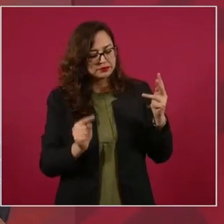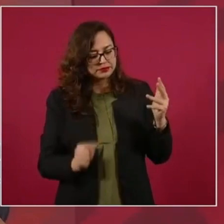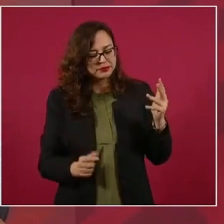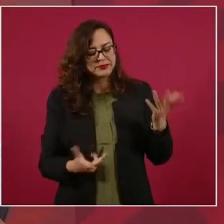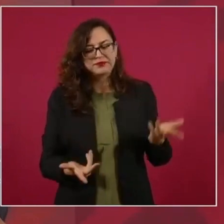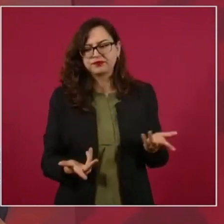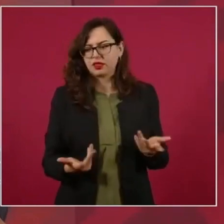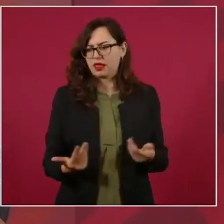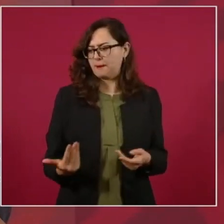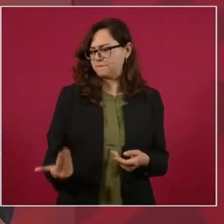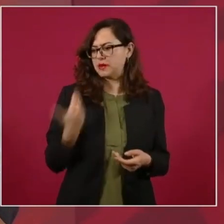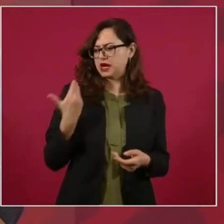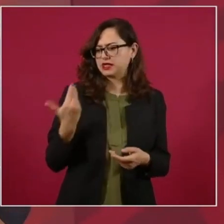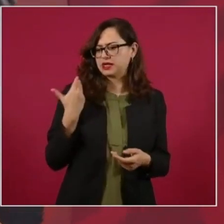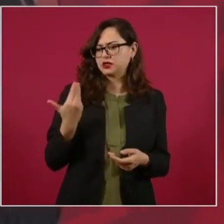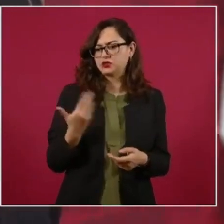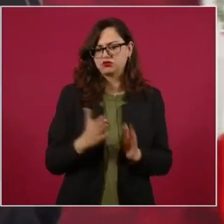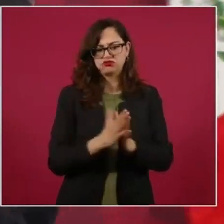entregar un libro